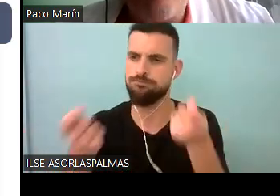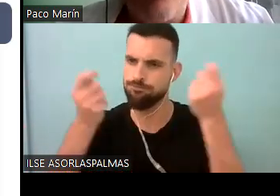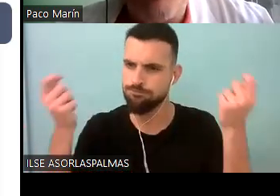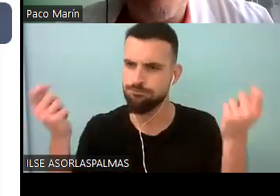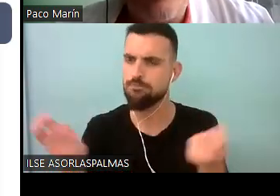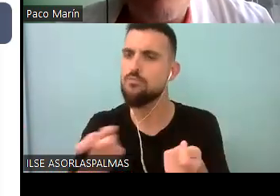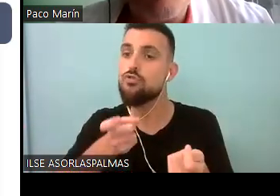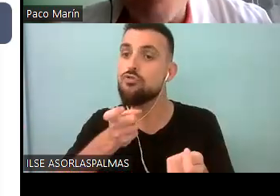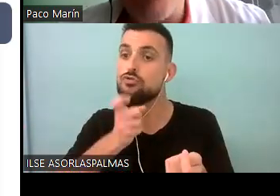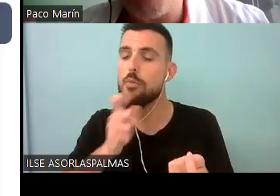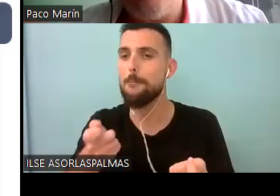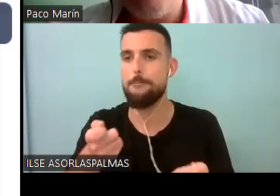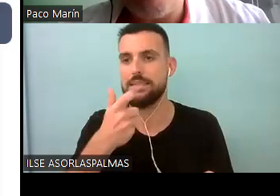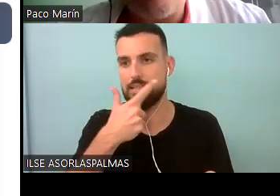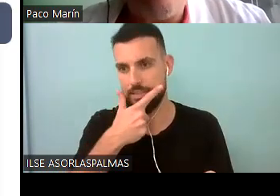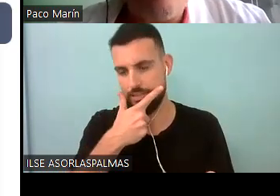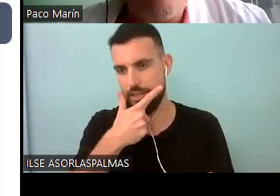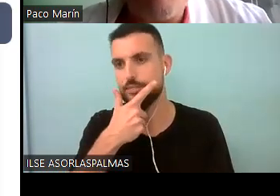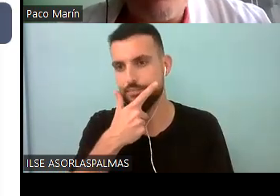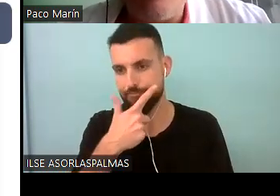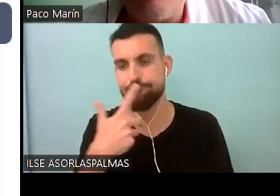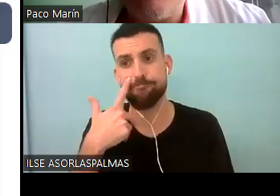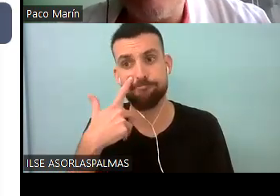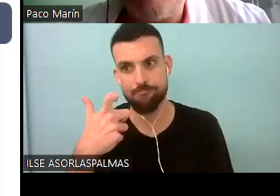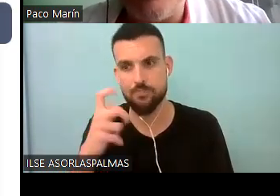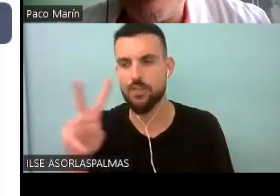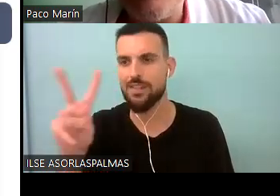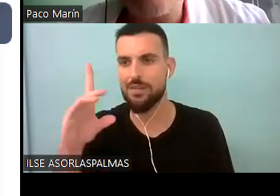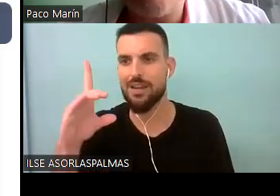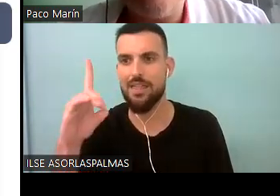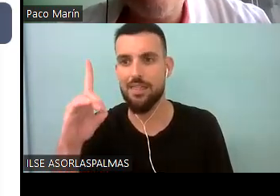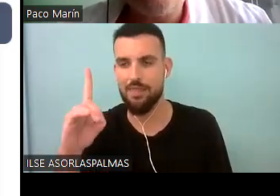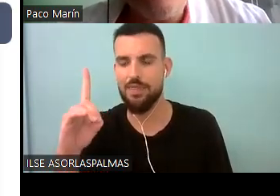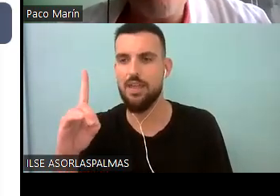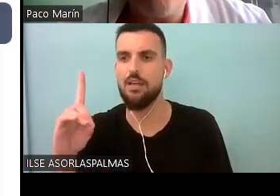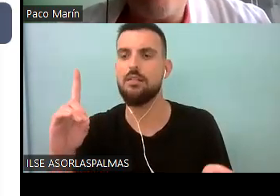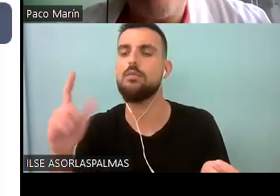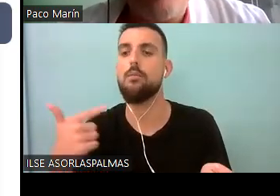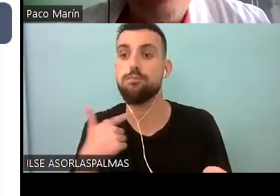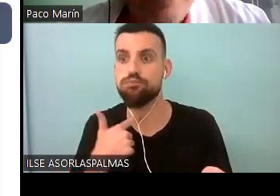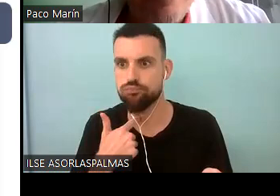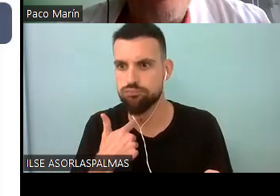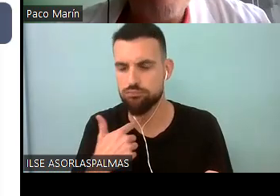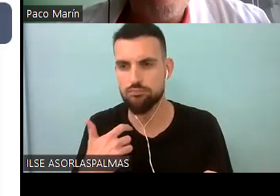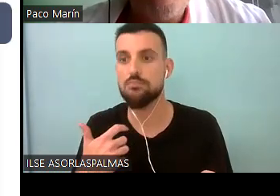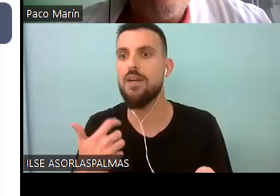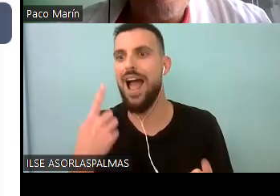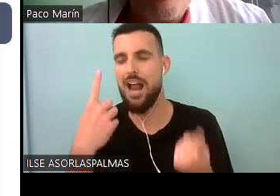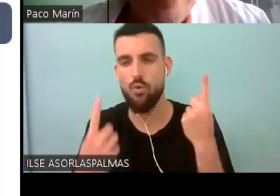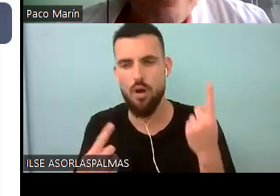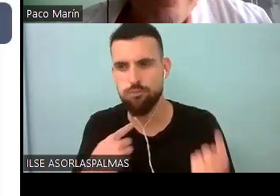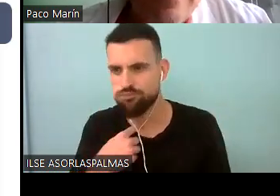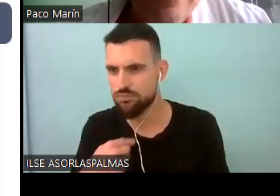de suplemento, porque realmente se ha visto que la carencia en vitamina D es bastante generalizada y en algunos casos bastante intensa.